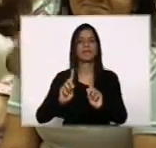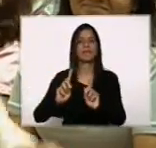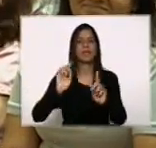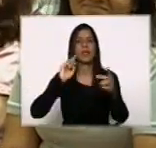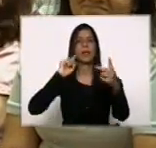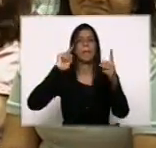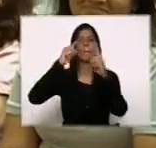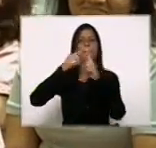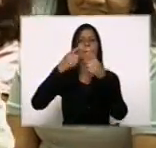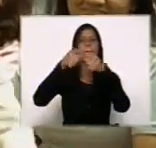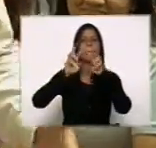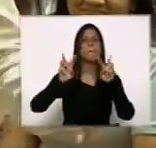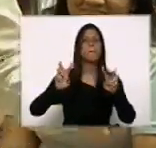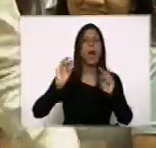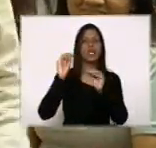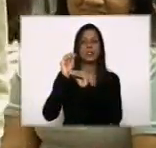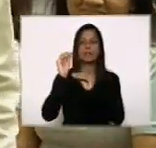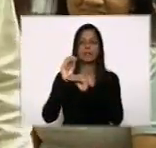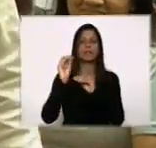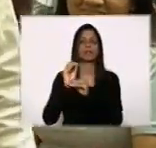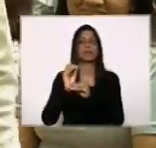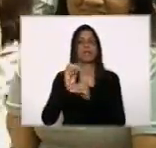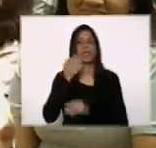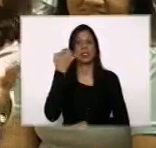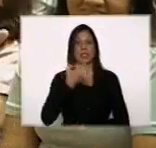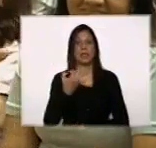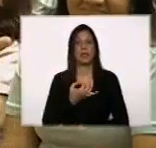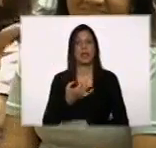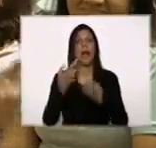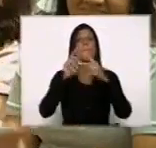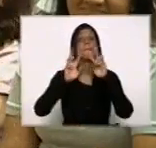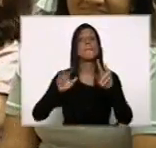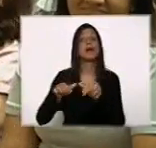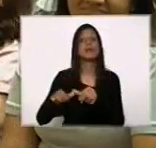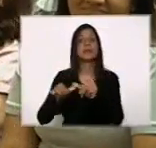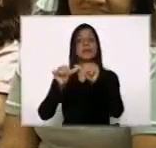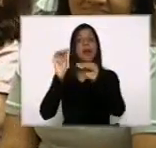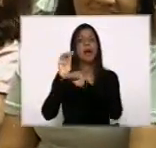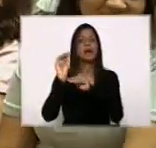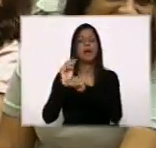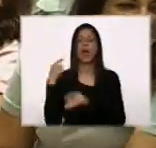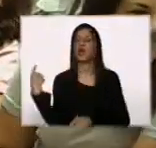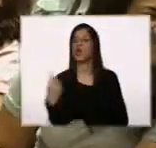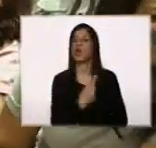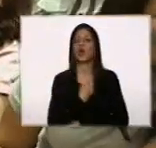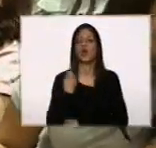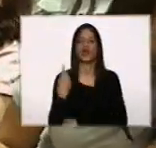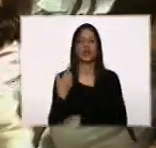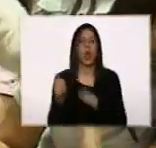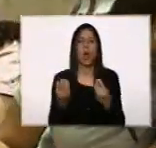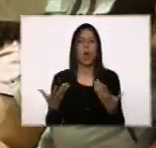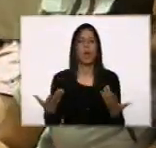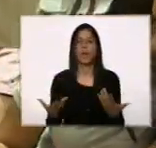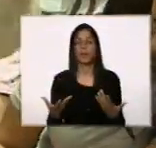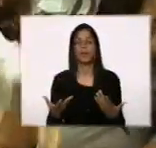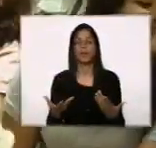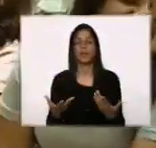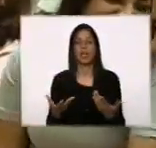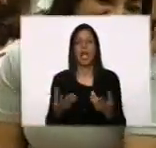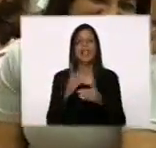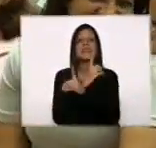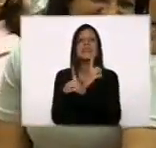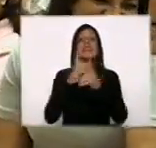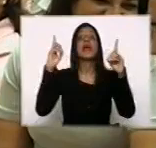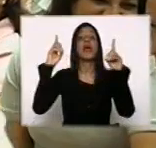paz. Y creo que efectivamente la garantía de paz para nosotros debe ser por la vía